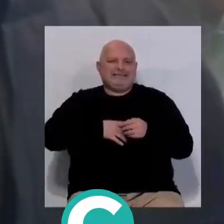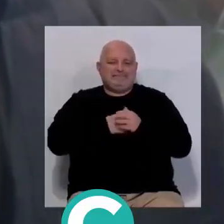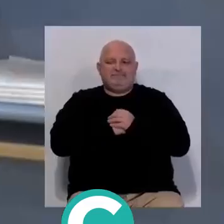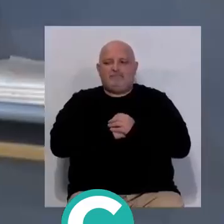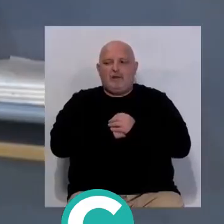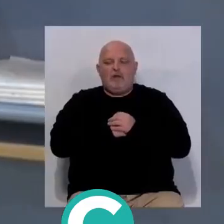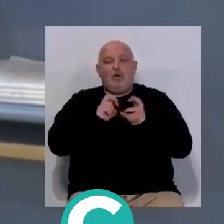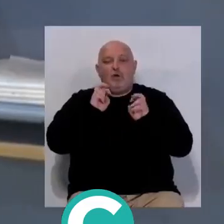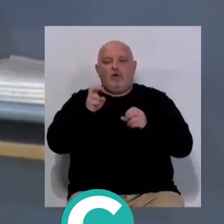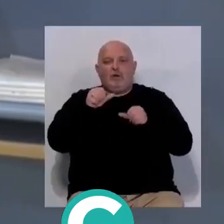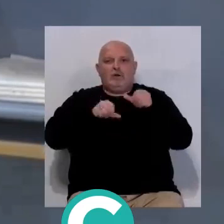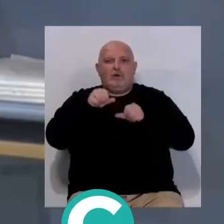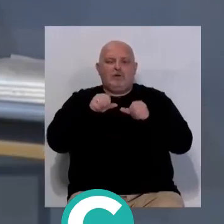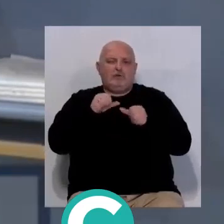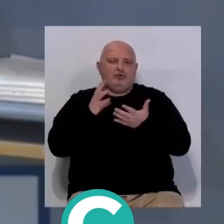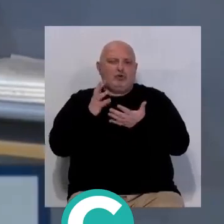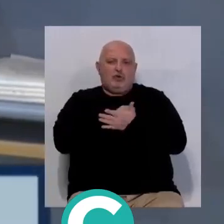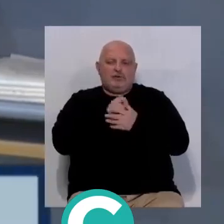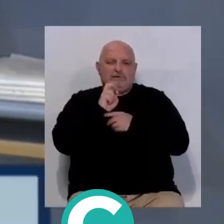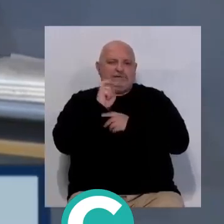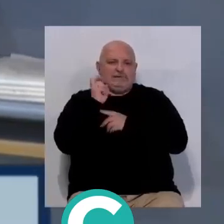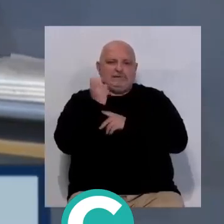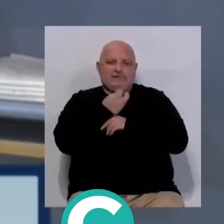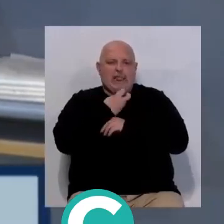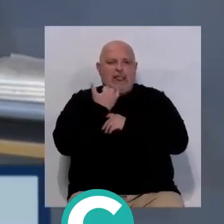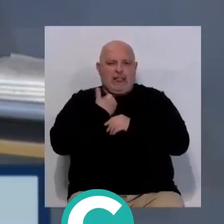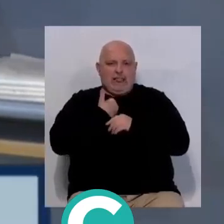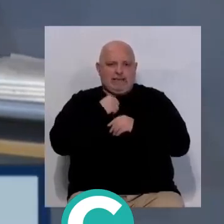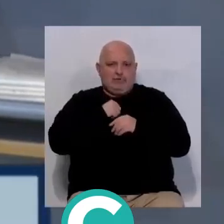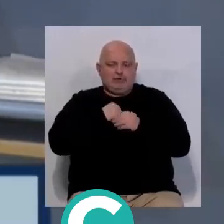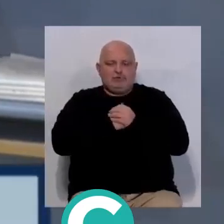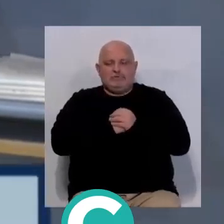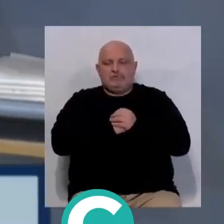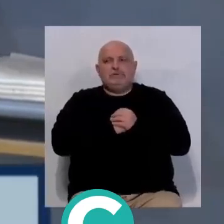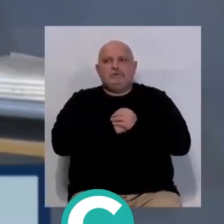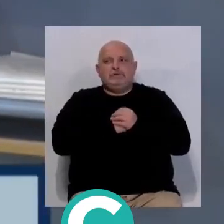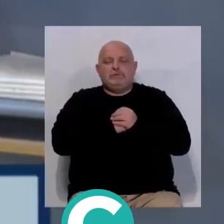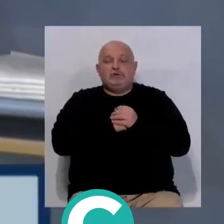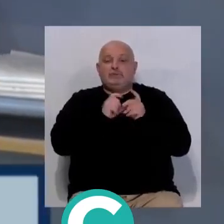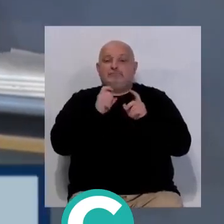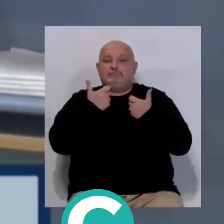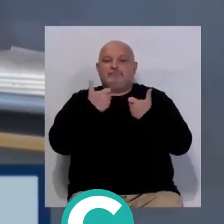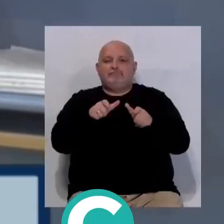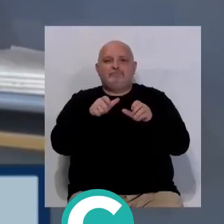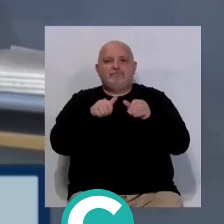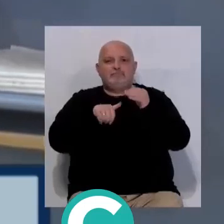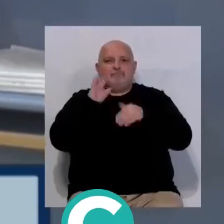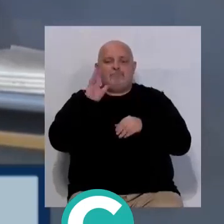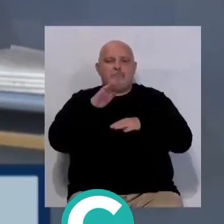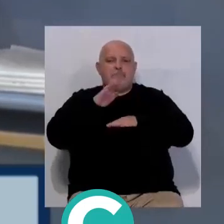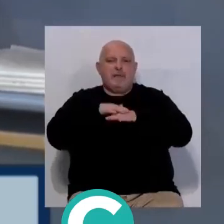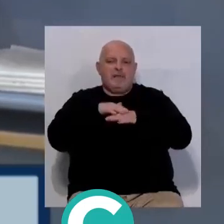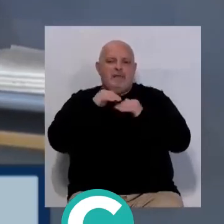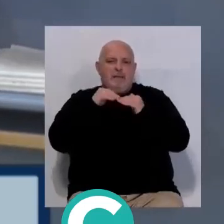Hacemos cirugía, prácticamente hacemos toda la cartera de servicio de cirugía torácica, sobre todo centrándonos en cirugía